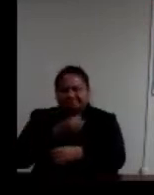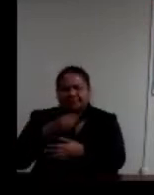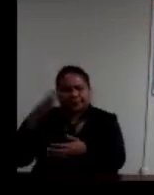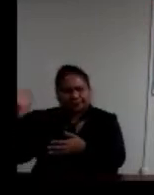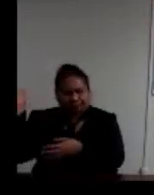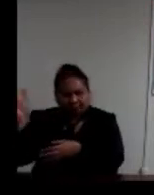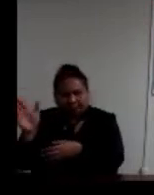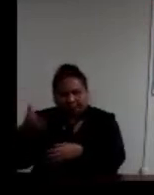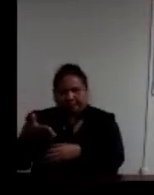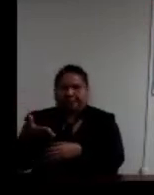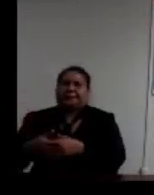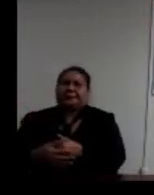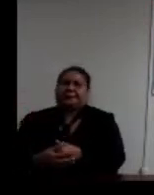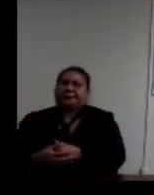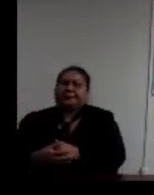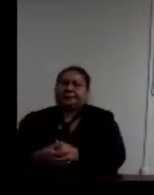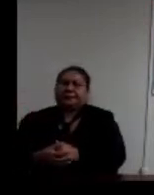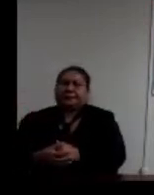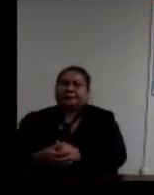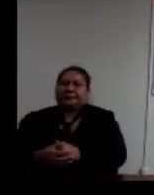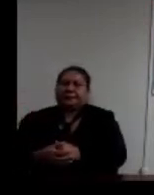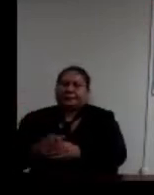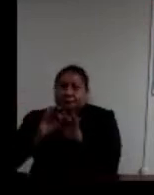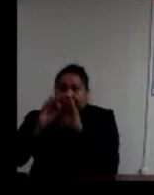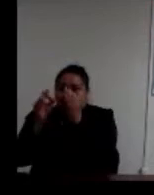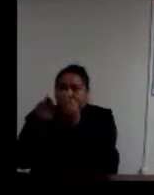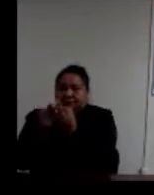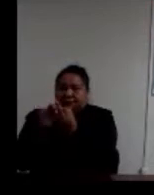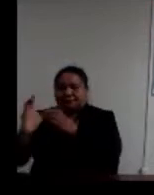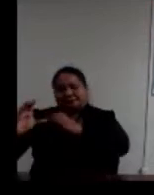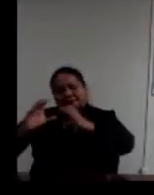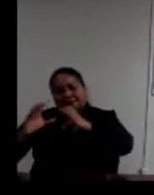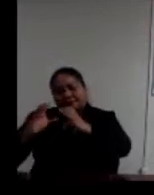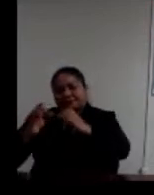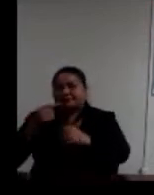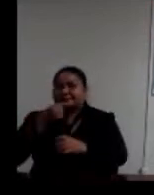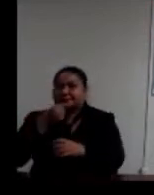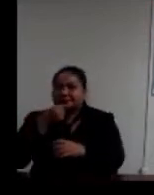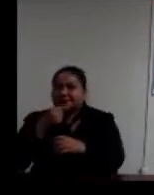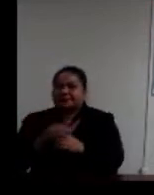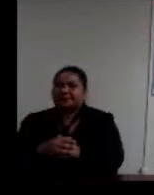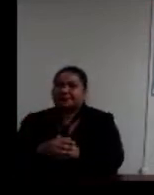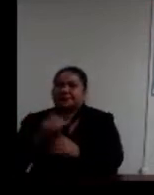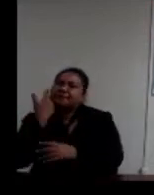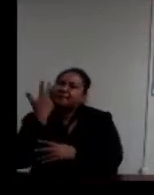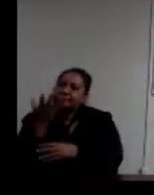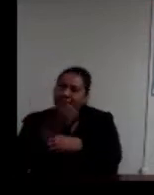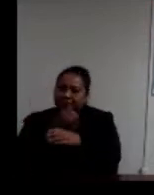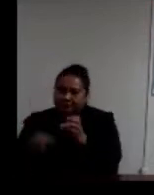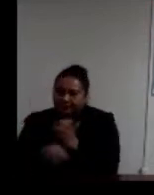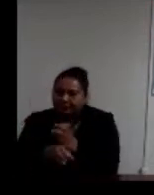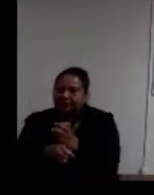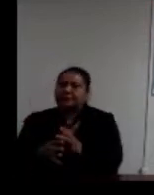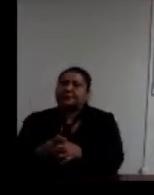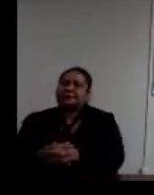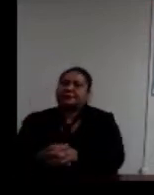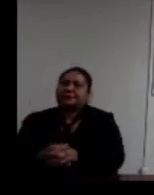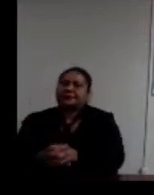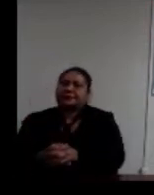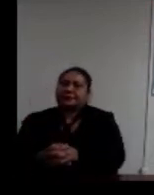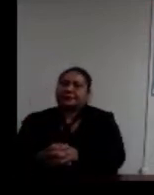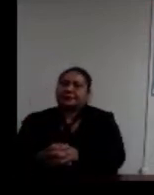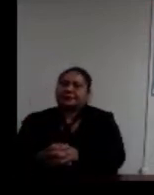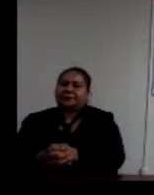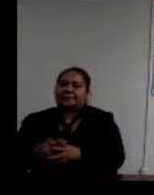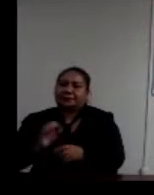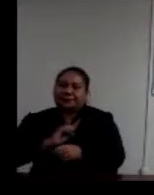pegan. Entonces, esa es su forma de comunicación o decir, quiero las cosas. ¿Sí? Yo